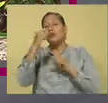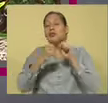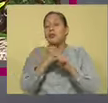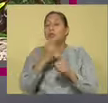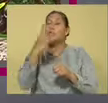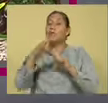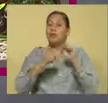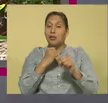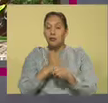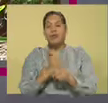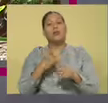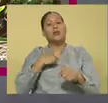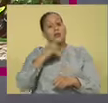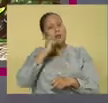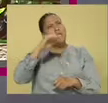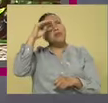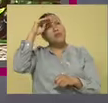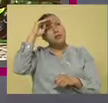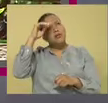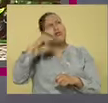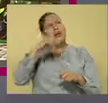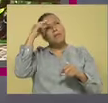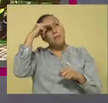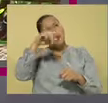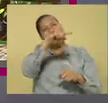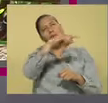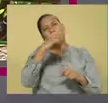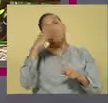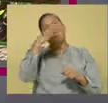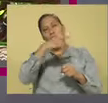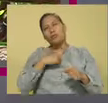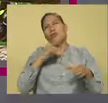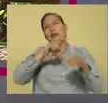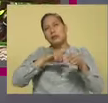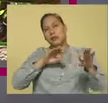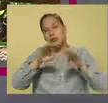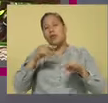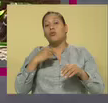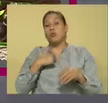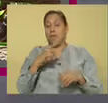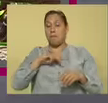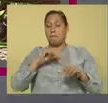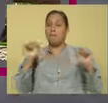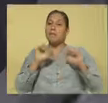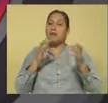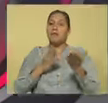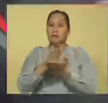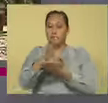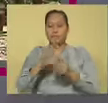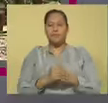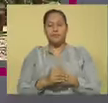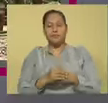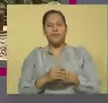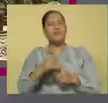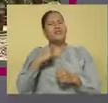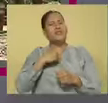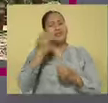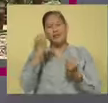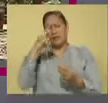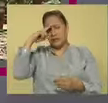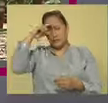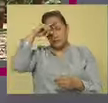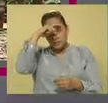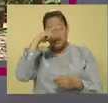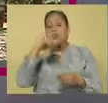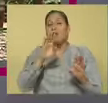años, pero siempre pensaba yo de México así como que era mi meta, ¿no? Mi gran meta. Me costó mucho trabajo